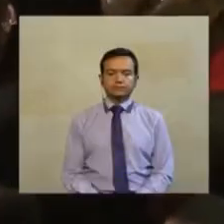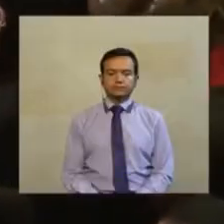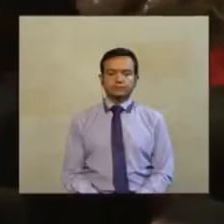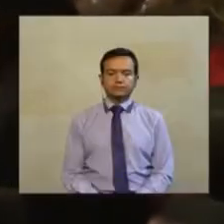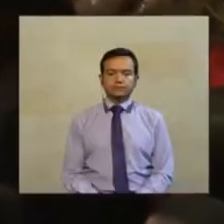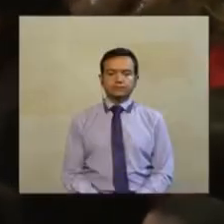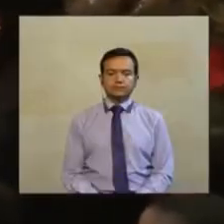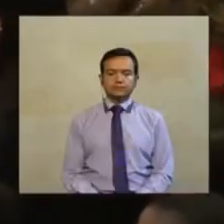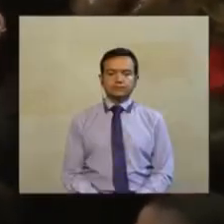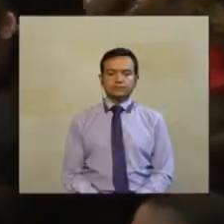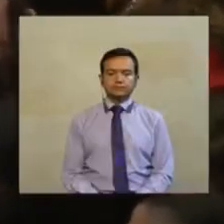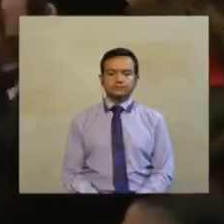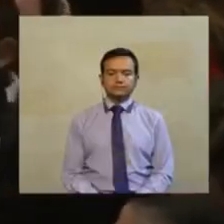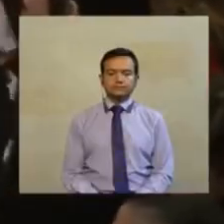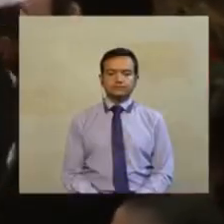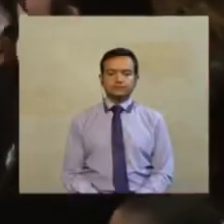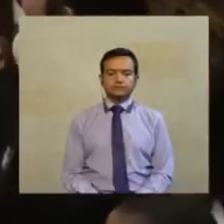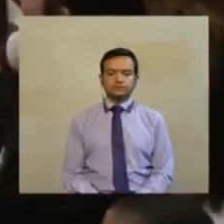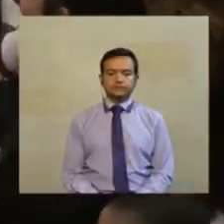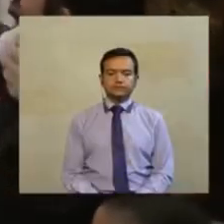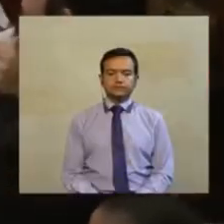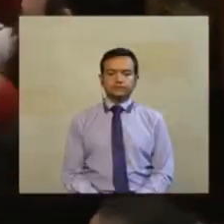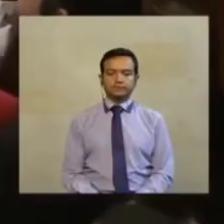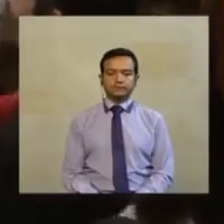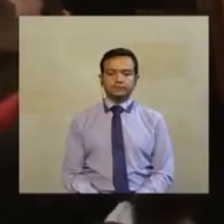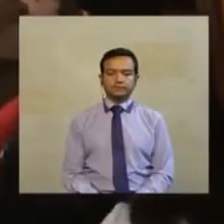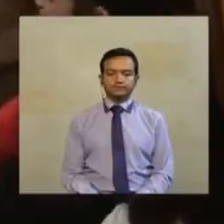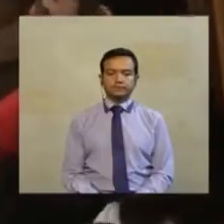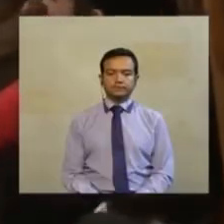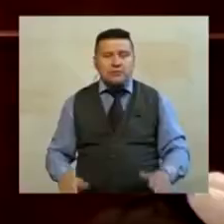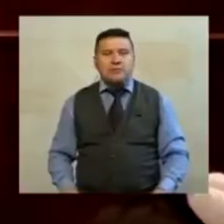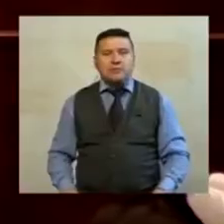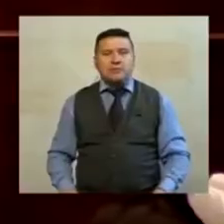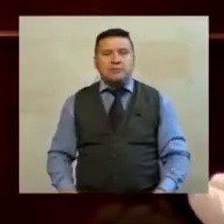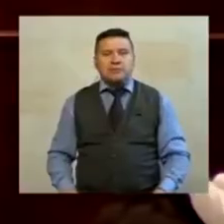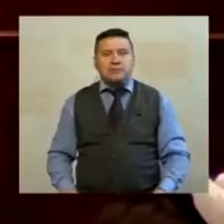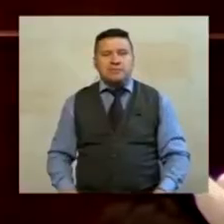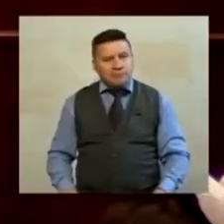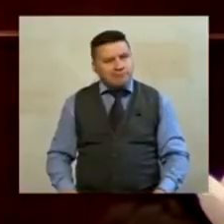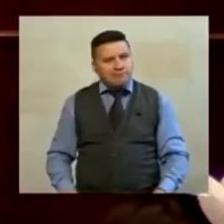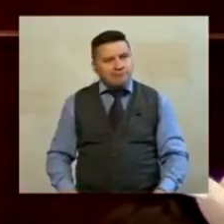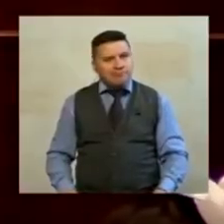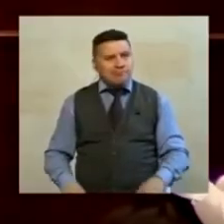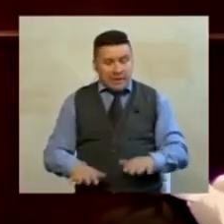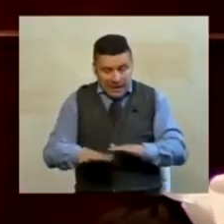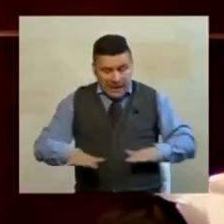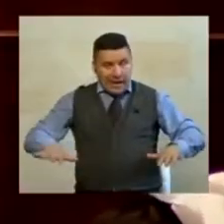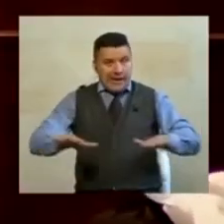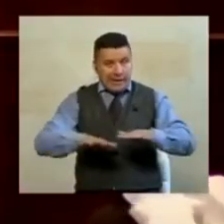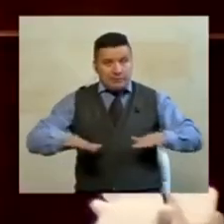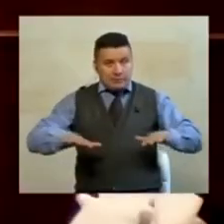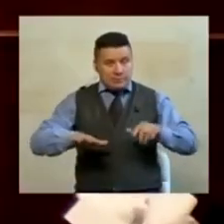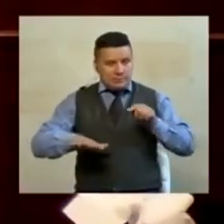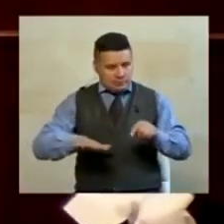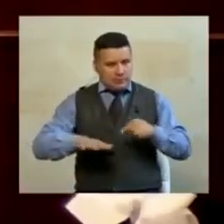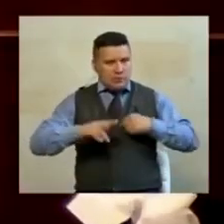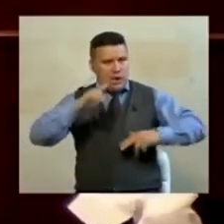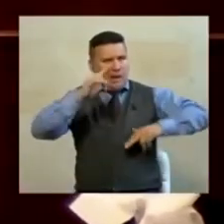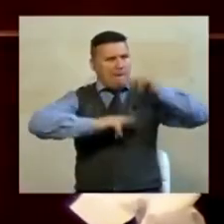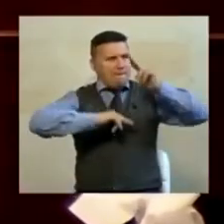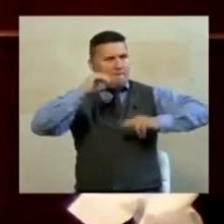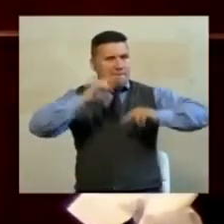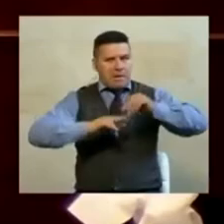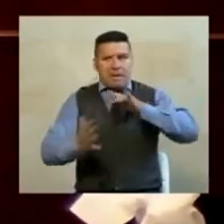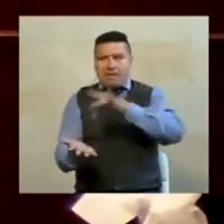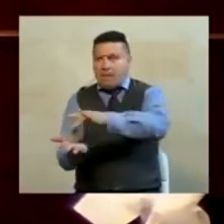que es un dato escandaloso. La niñez en Colombia está fracturada por los rastros de la violencia que han venido transmitiéndose de generación